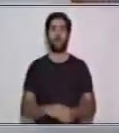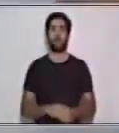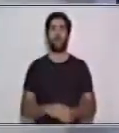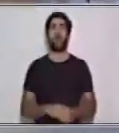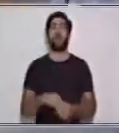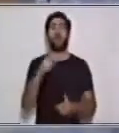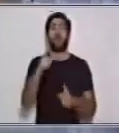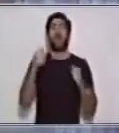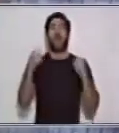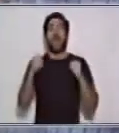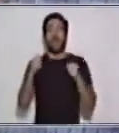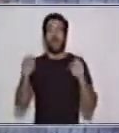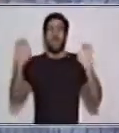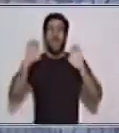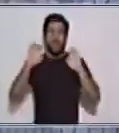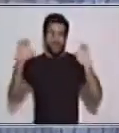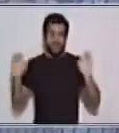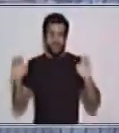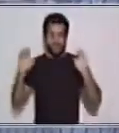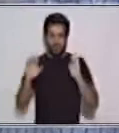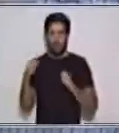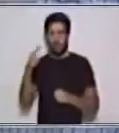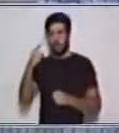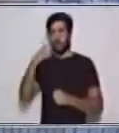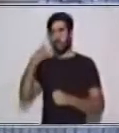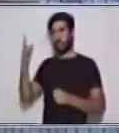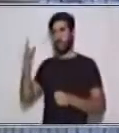que realizó ejercicio. ¿Qué?